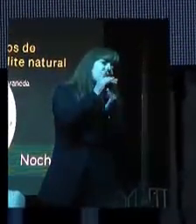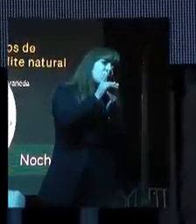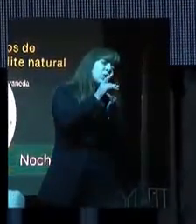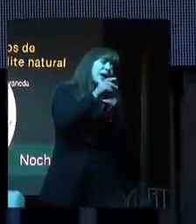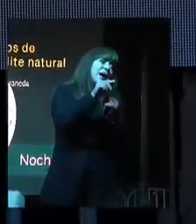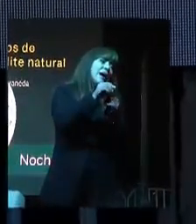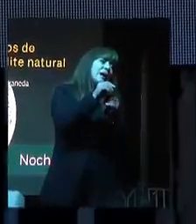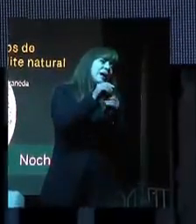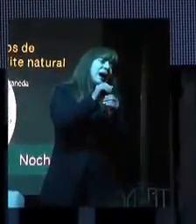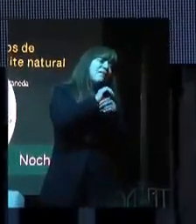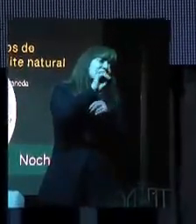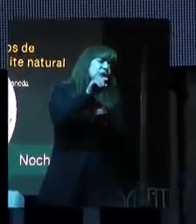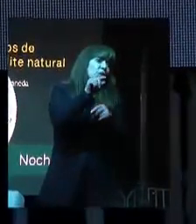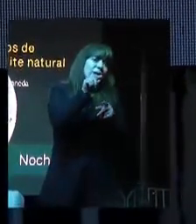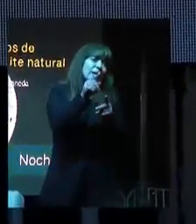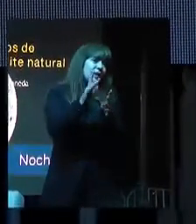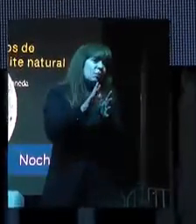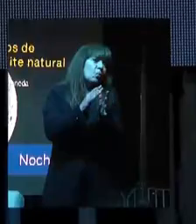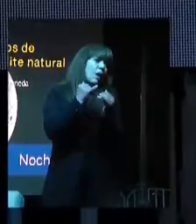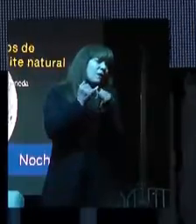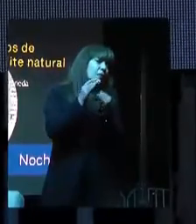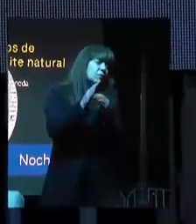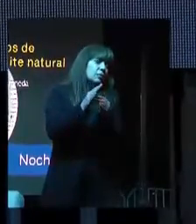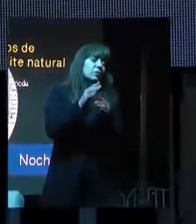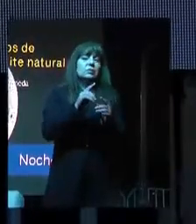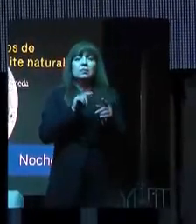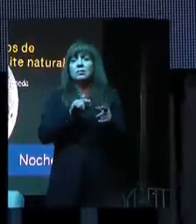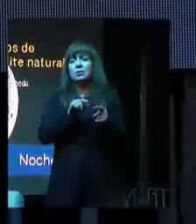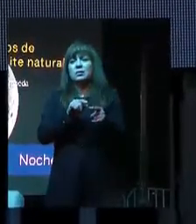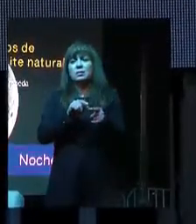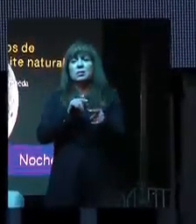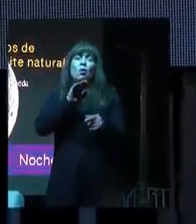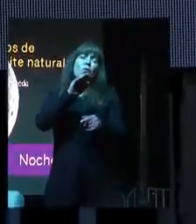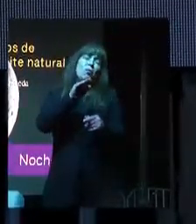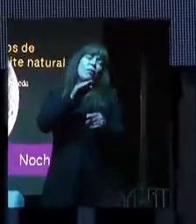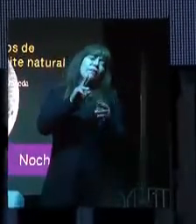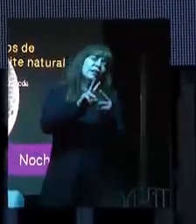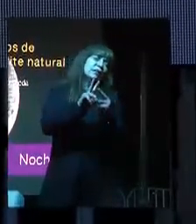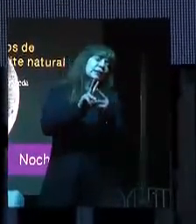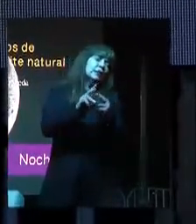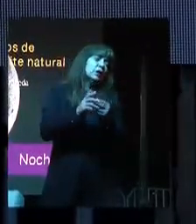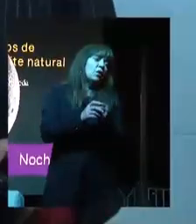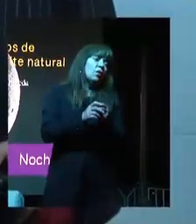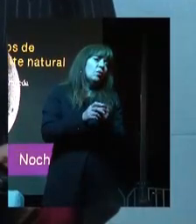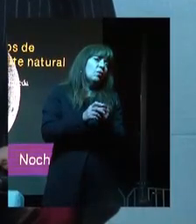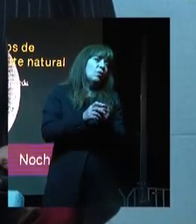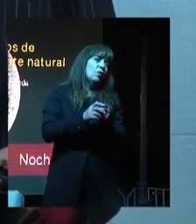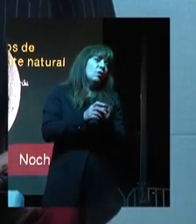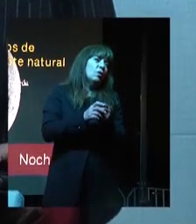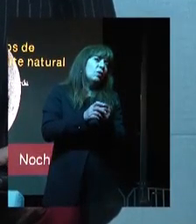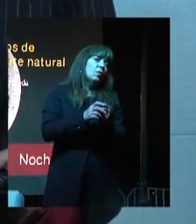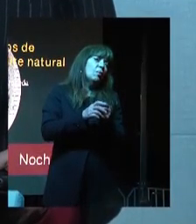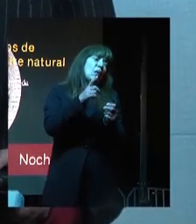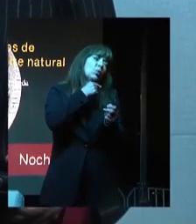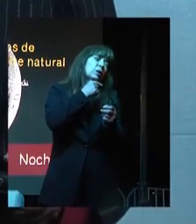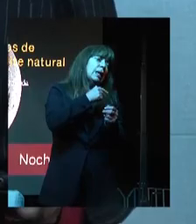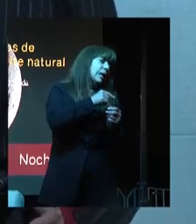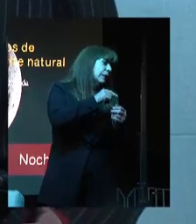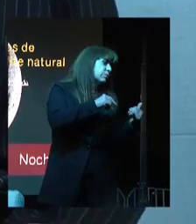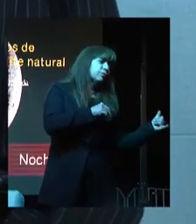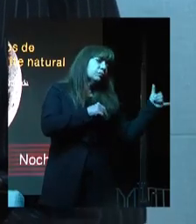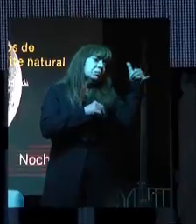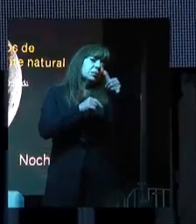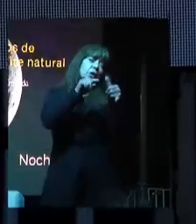uno le dejaran un recado ahí. Y entonces uno después iba, oiga vecino, ¿me llegaría un recado? Bueno, hoy